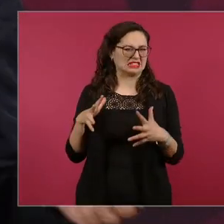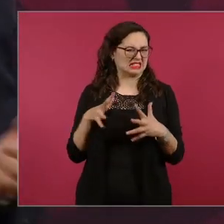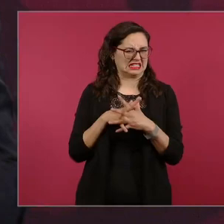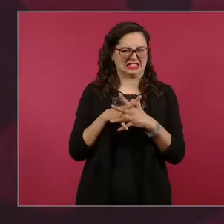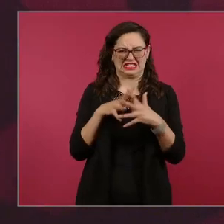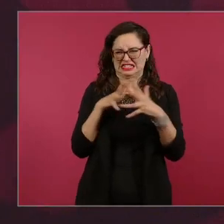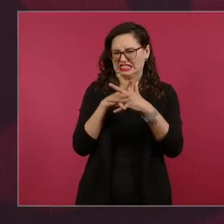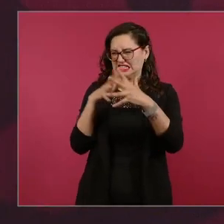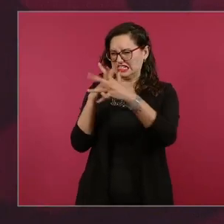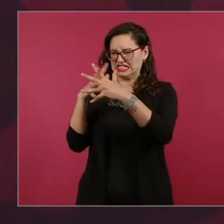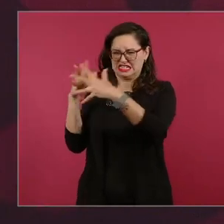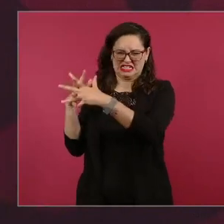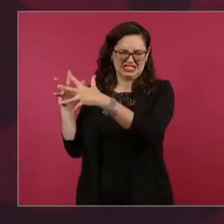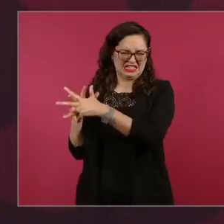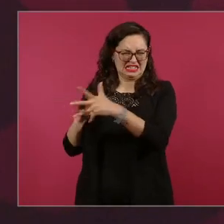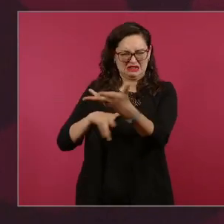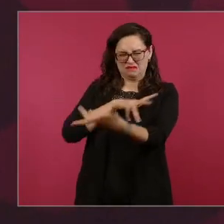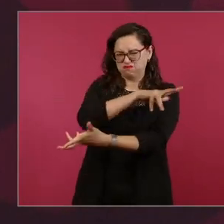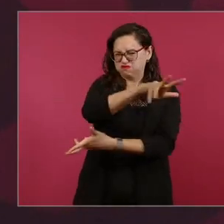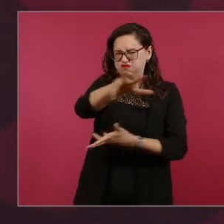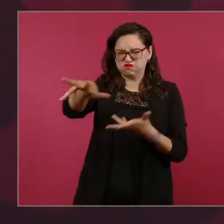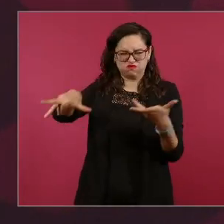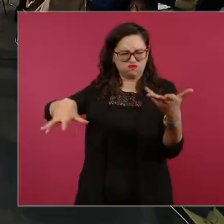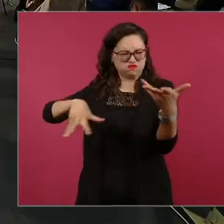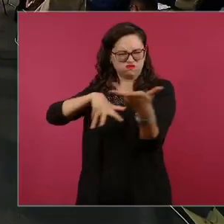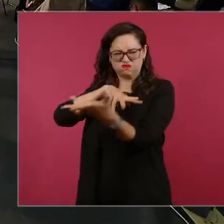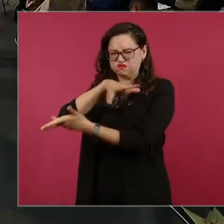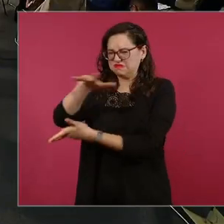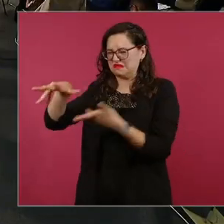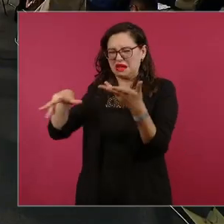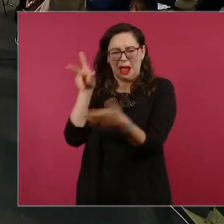y a los conductores